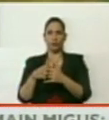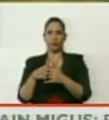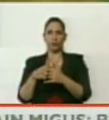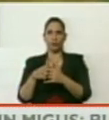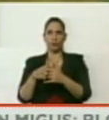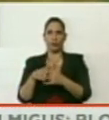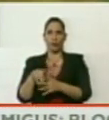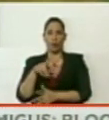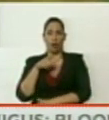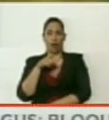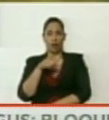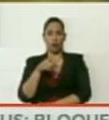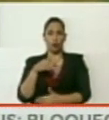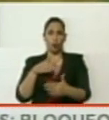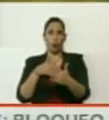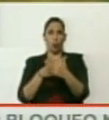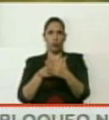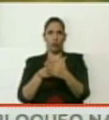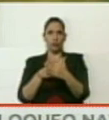Esto es contra